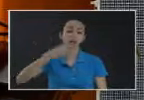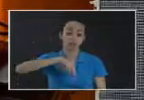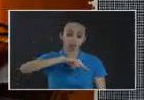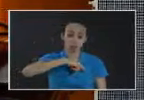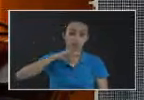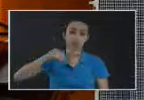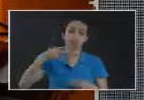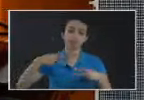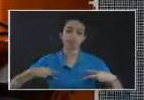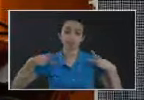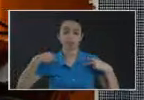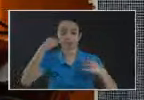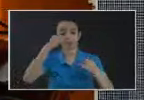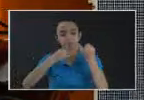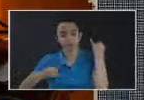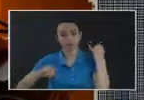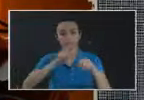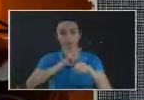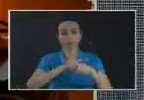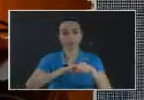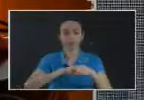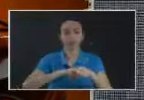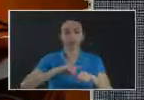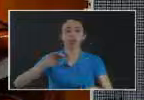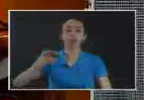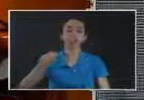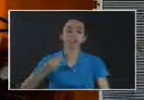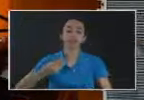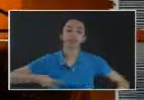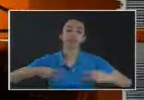tiempos. Lo que vivió el pueblo de Israel